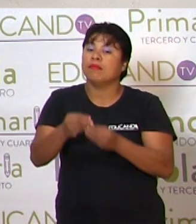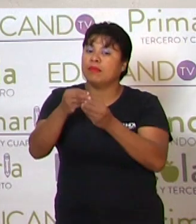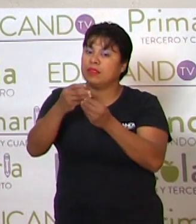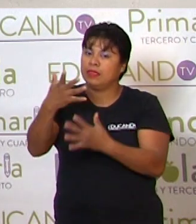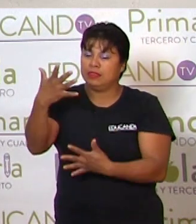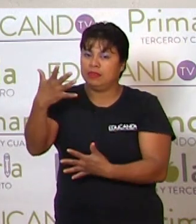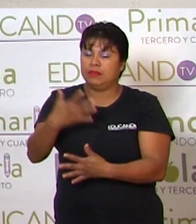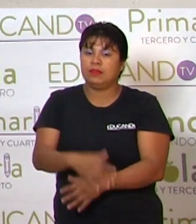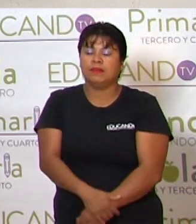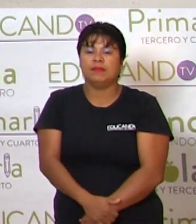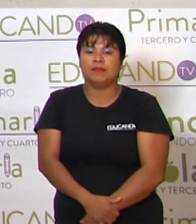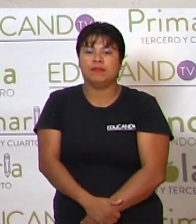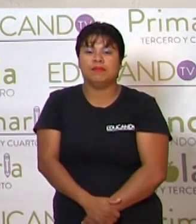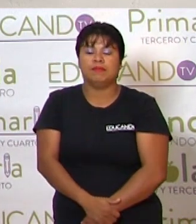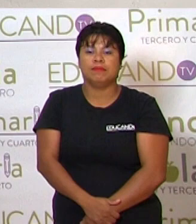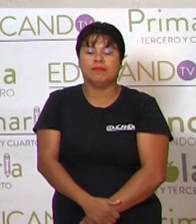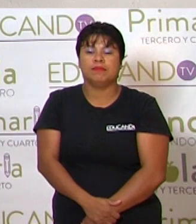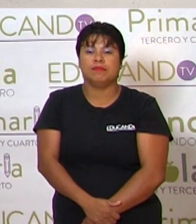describir,